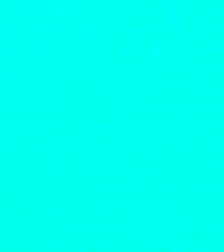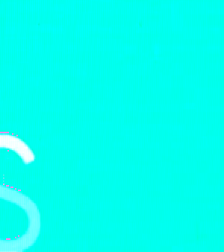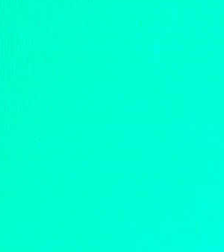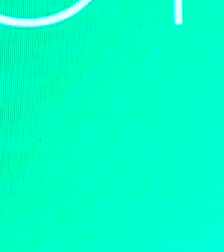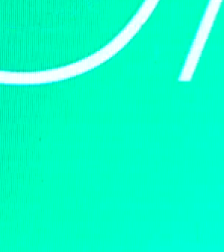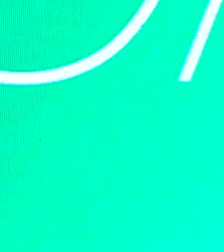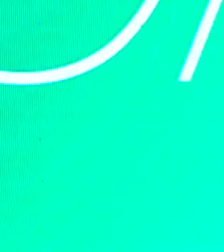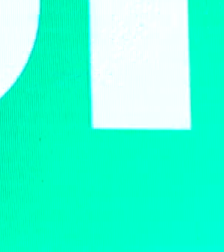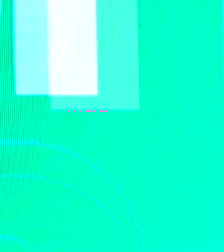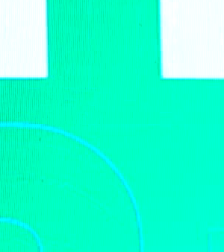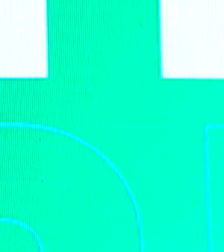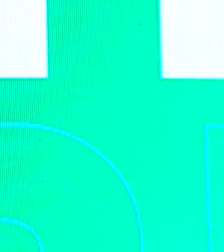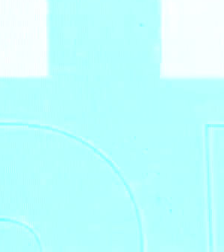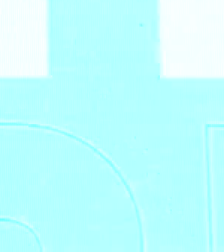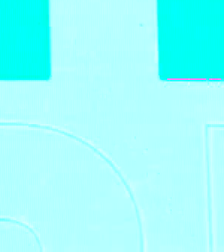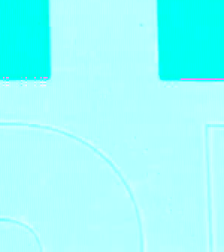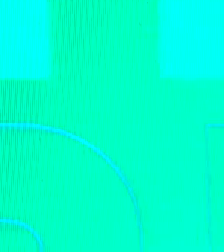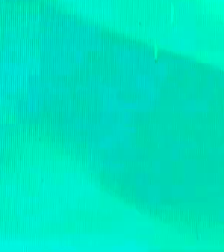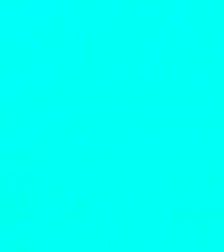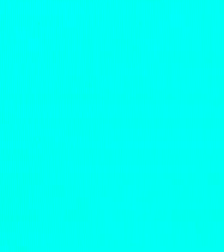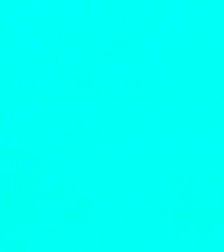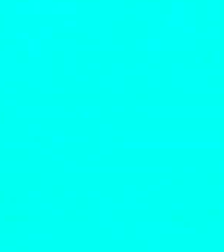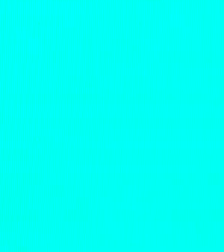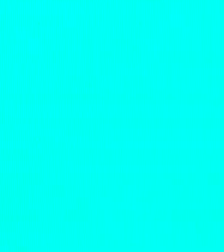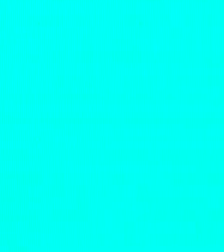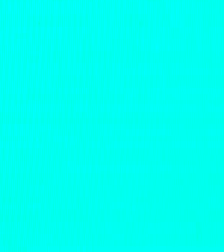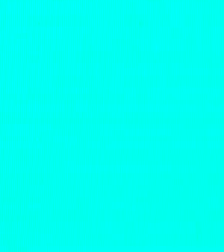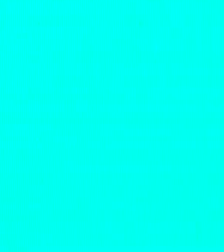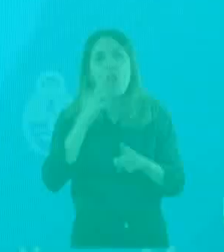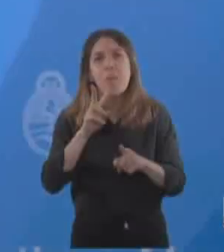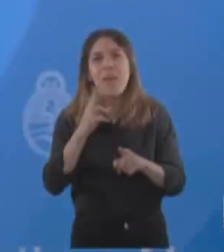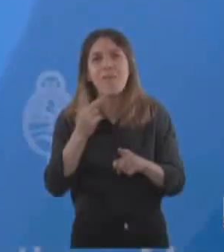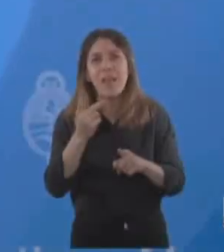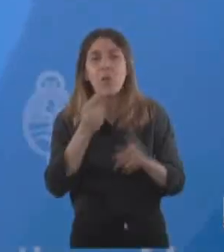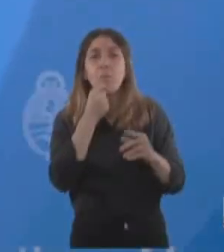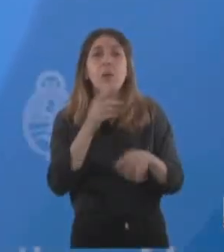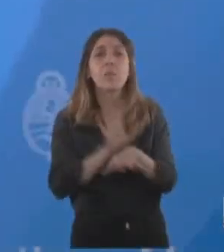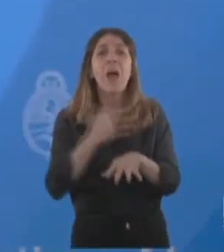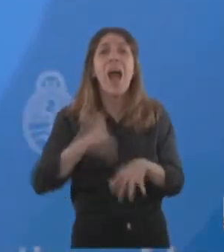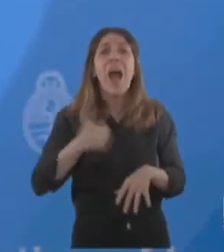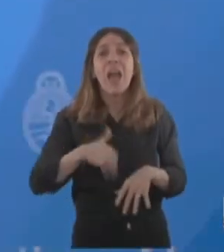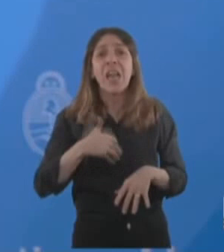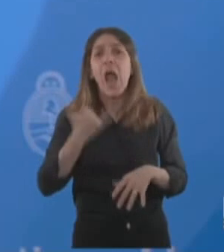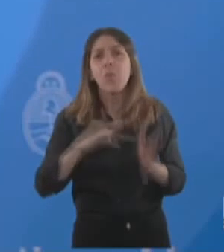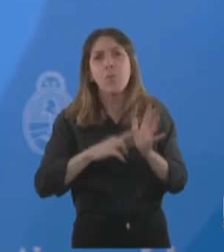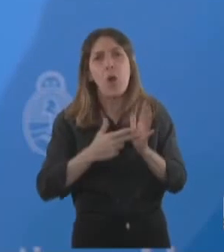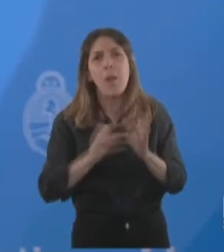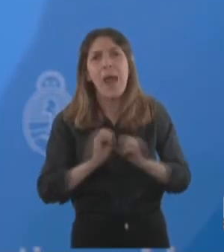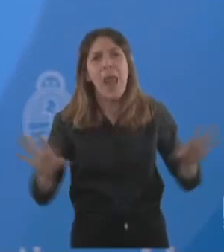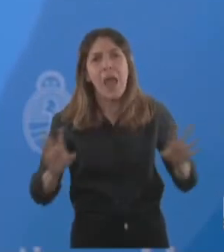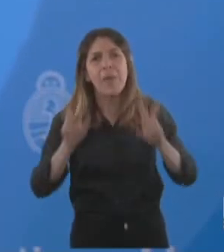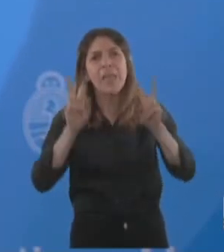Buenos días, escuchamos al presidente de la Nación en el Consejo de Seguridad Interior en vivo. Porque la Argentina tiene un serio problema en materia de